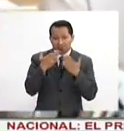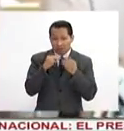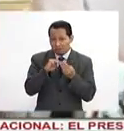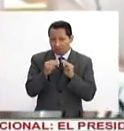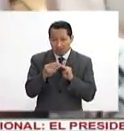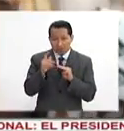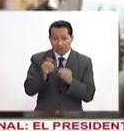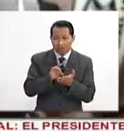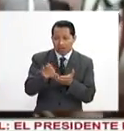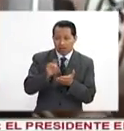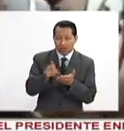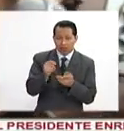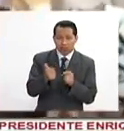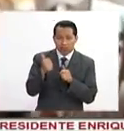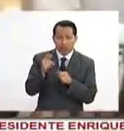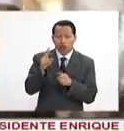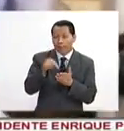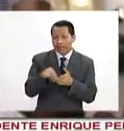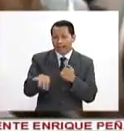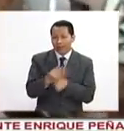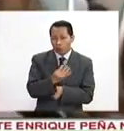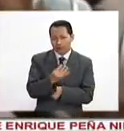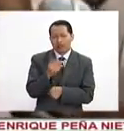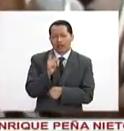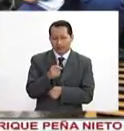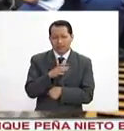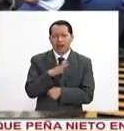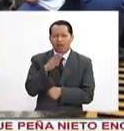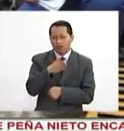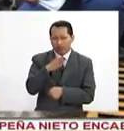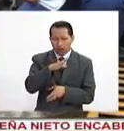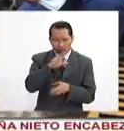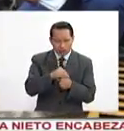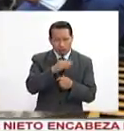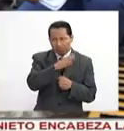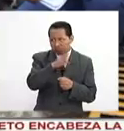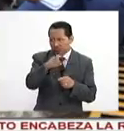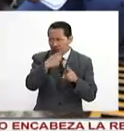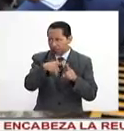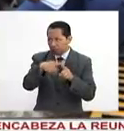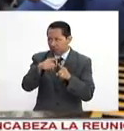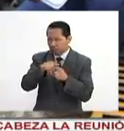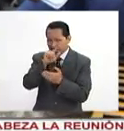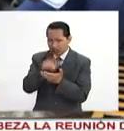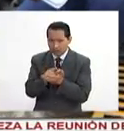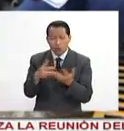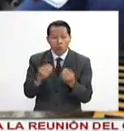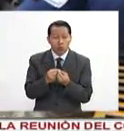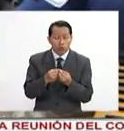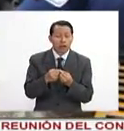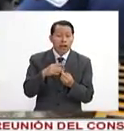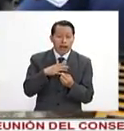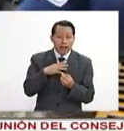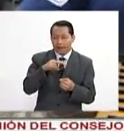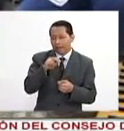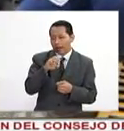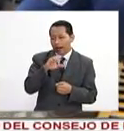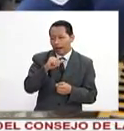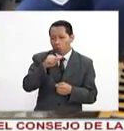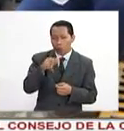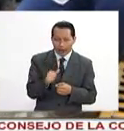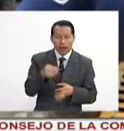aparente fueron despedidos y desde 2014 habían acudido a todas las instancias legales. Junto con el exedil de Nacajuca,